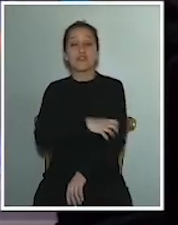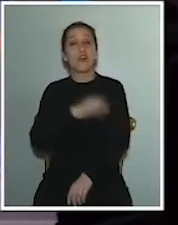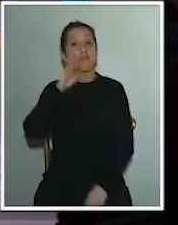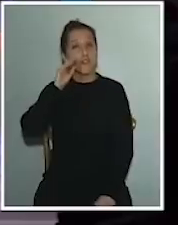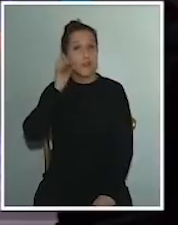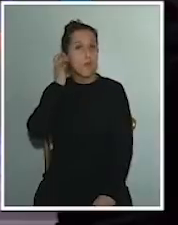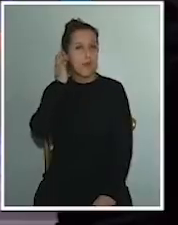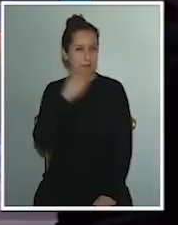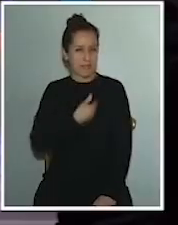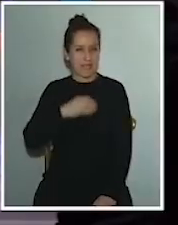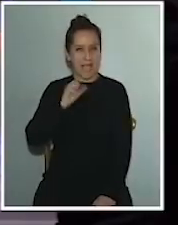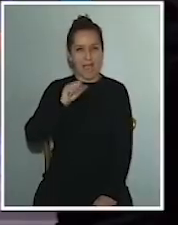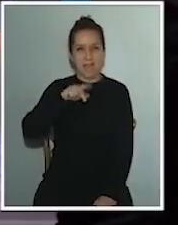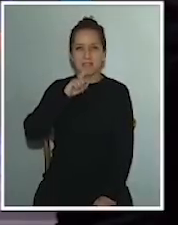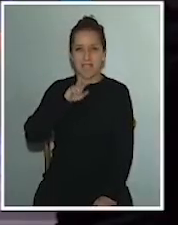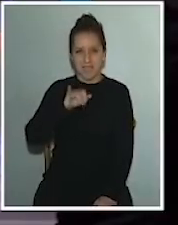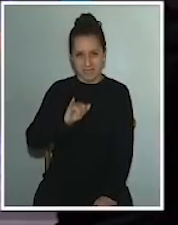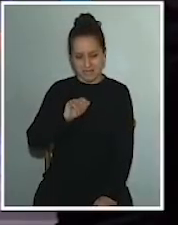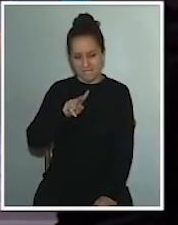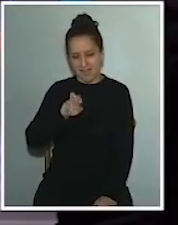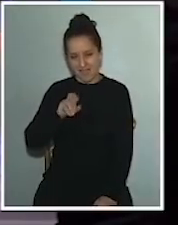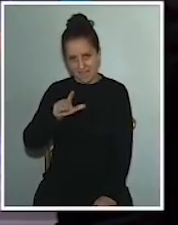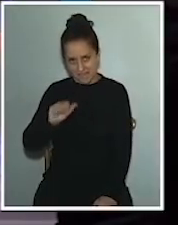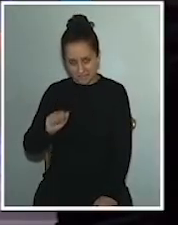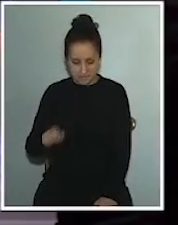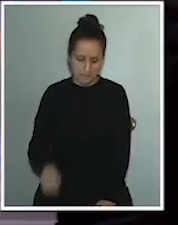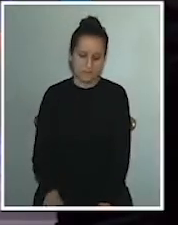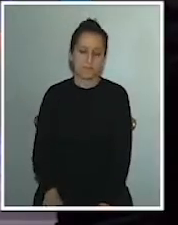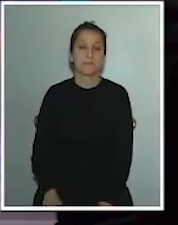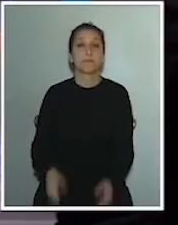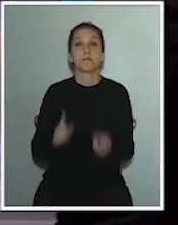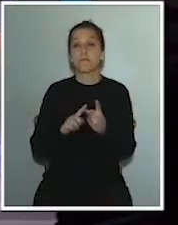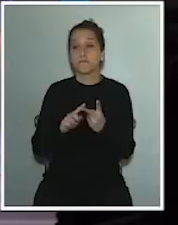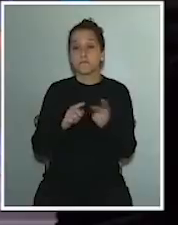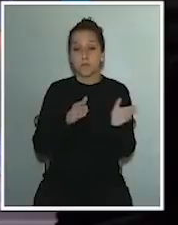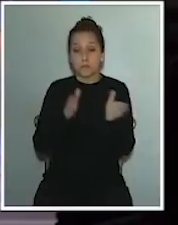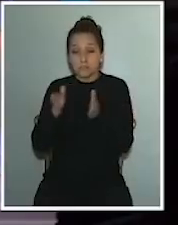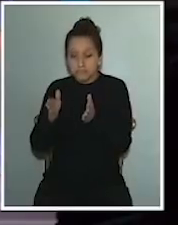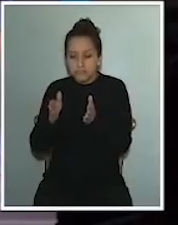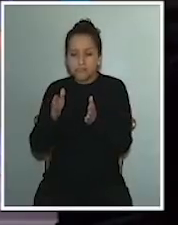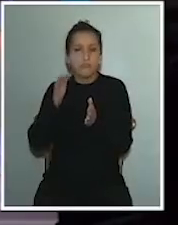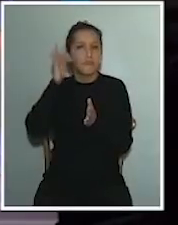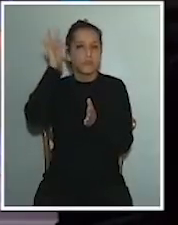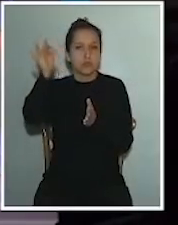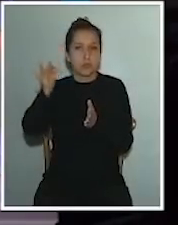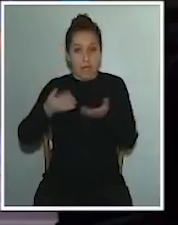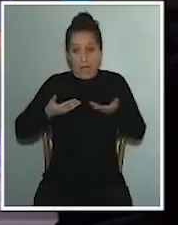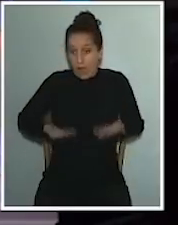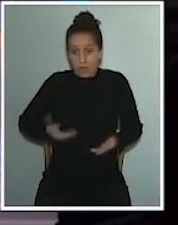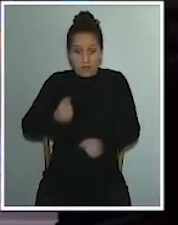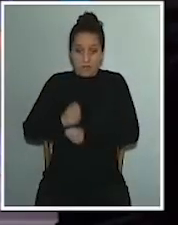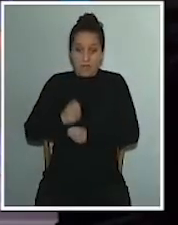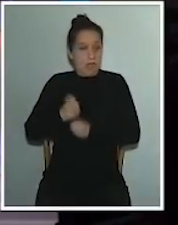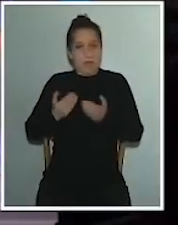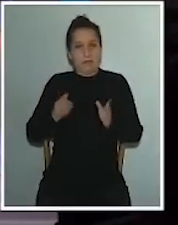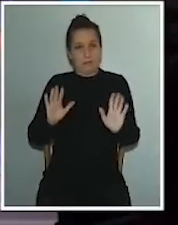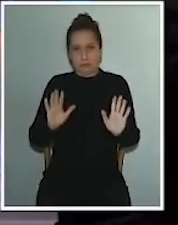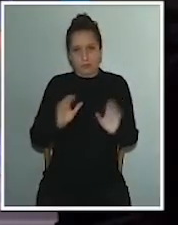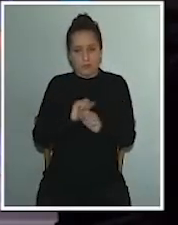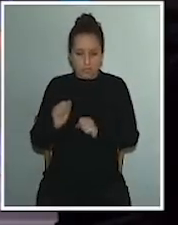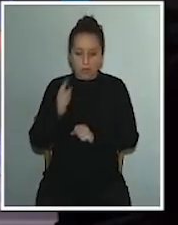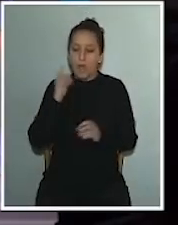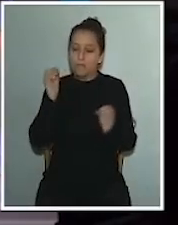antaris Varela y la visión de futuro no es lo que podamos hacer hoy día sino lo que podamos discutir como